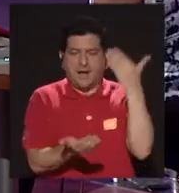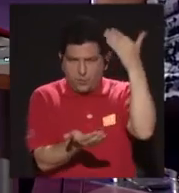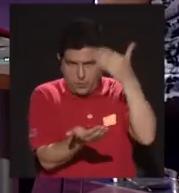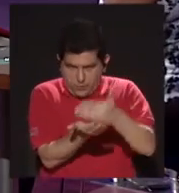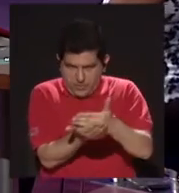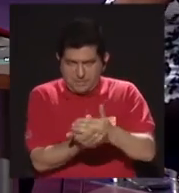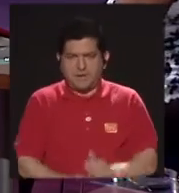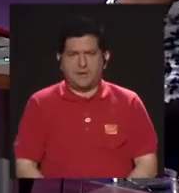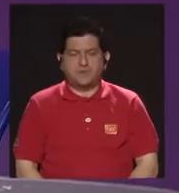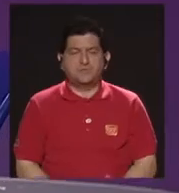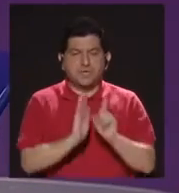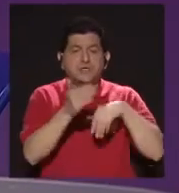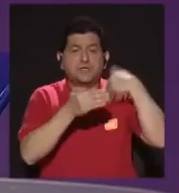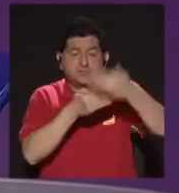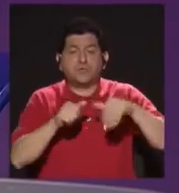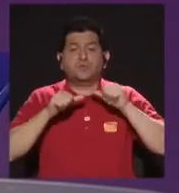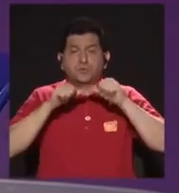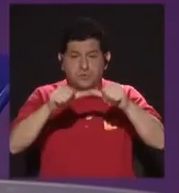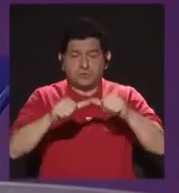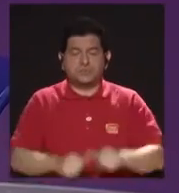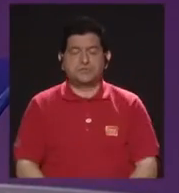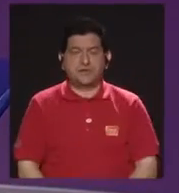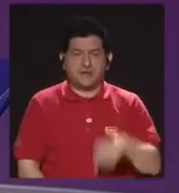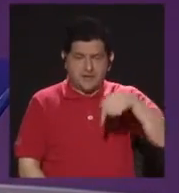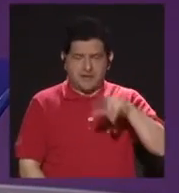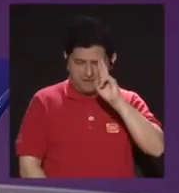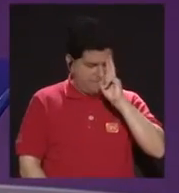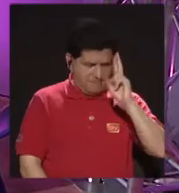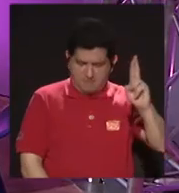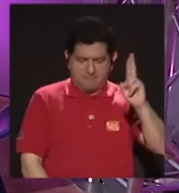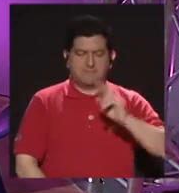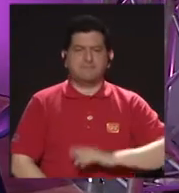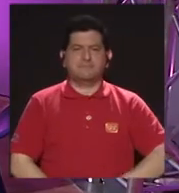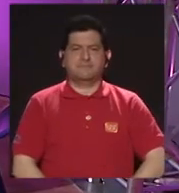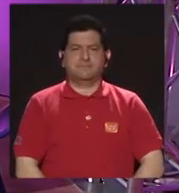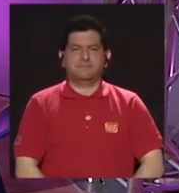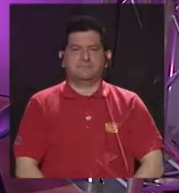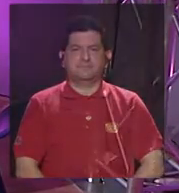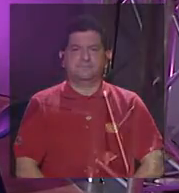corte y en unos segundos estamos de regreso con ustedes en y referencias